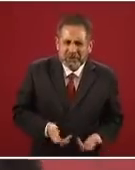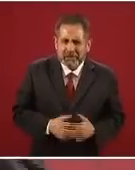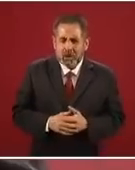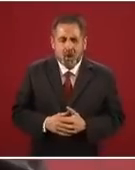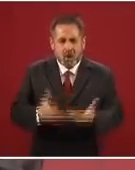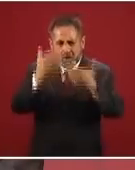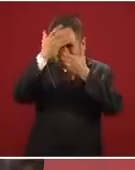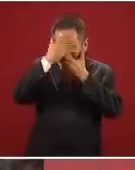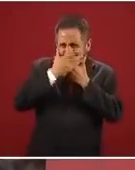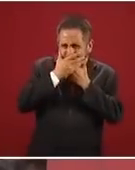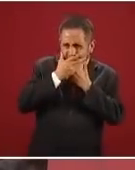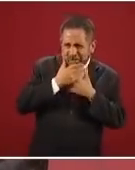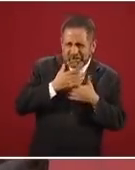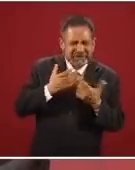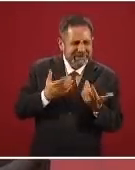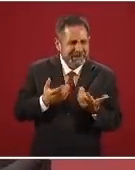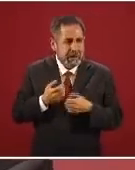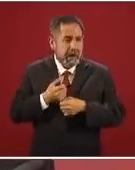encapuchados?